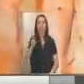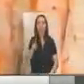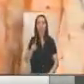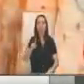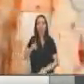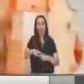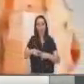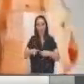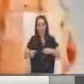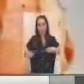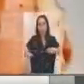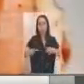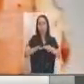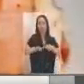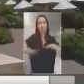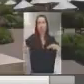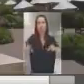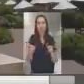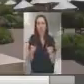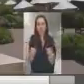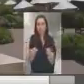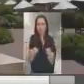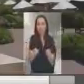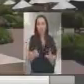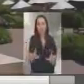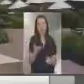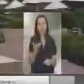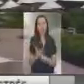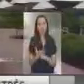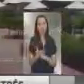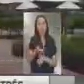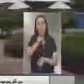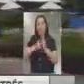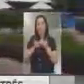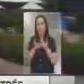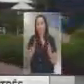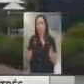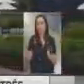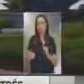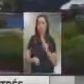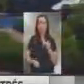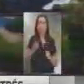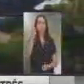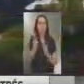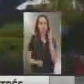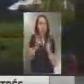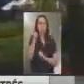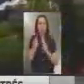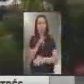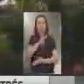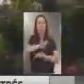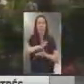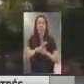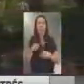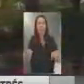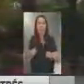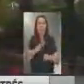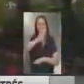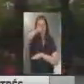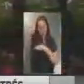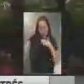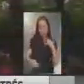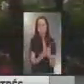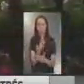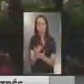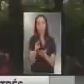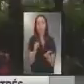lado tenemos la cola de la langosta. Habrá bar abierto, fuegos artificiales y fiesta con música en vivo hasta la